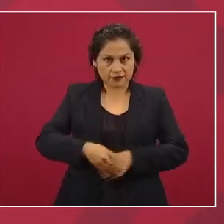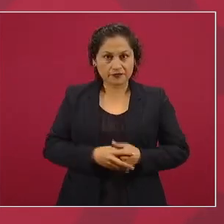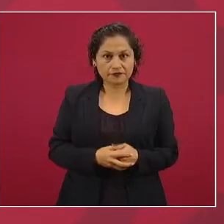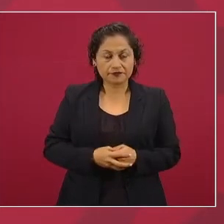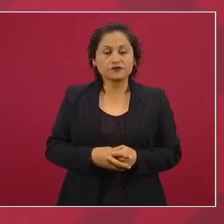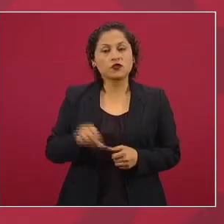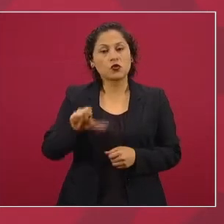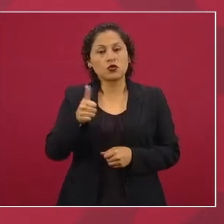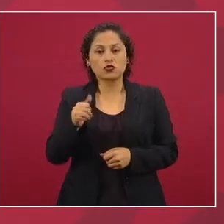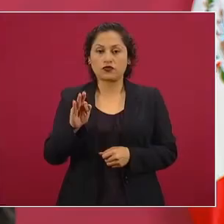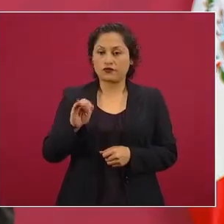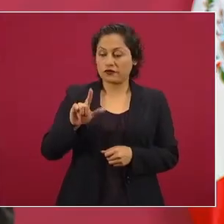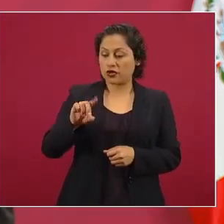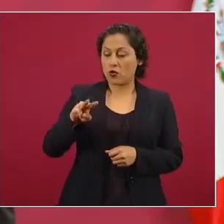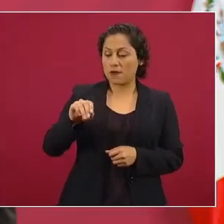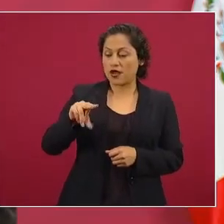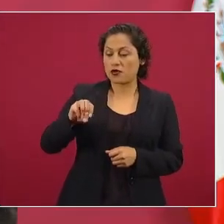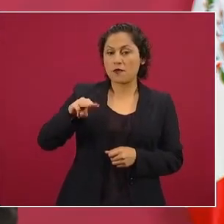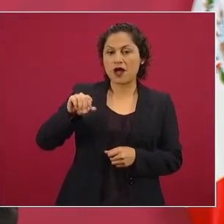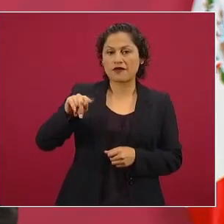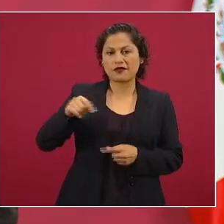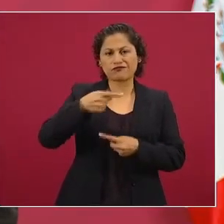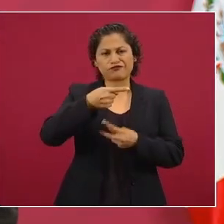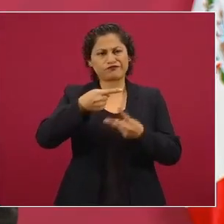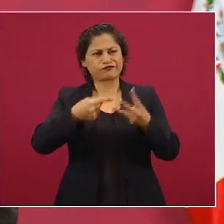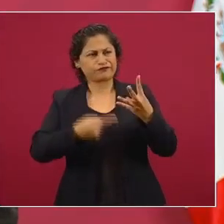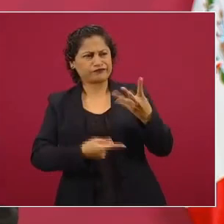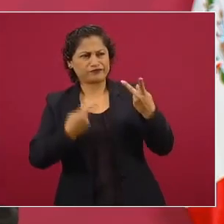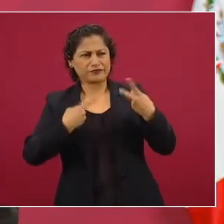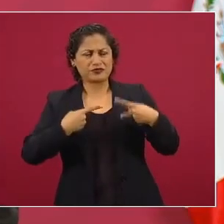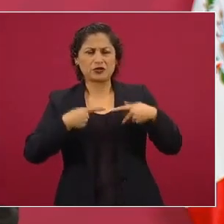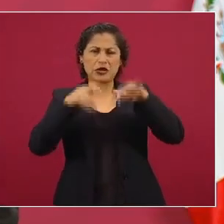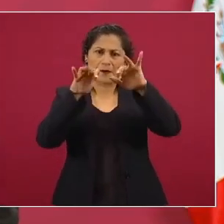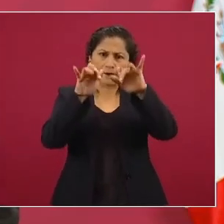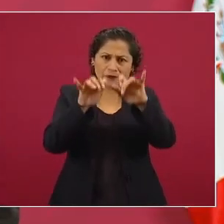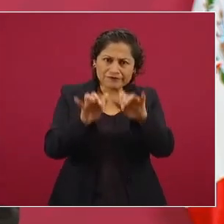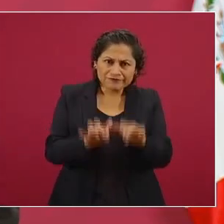Filomeno Mata, todos ellos.